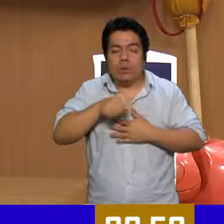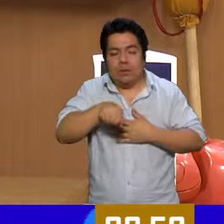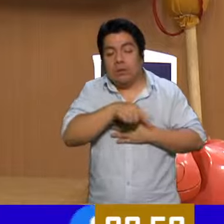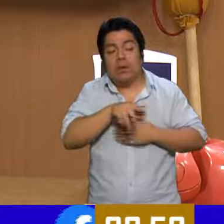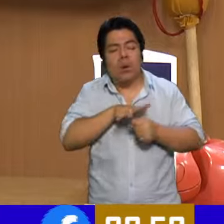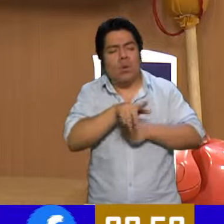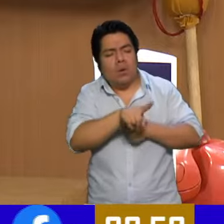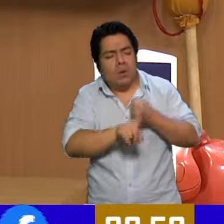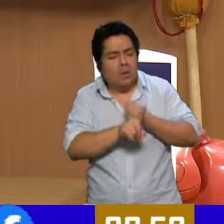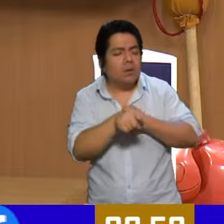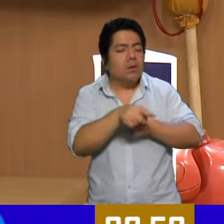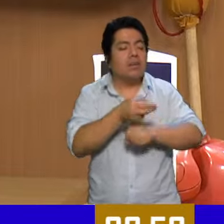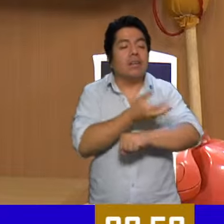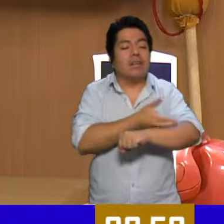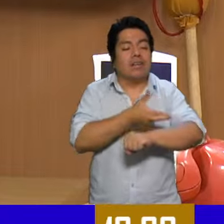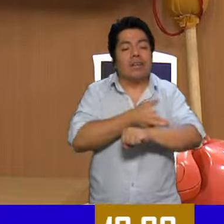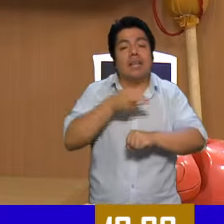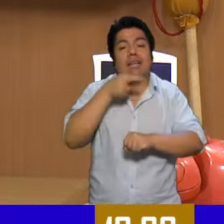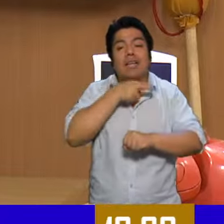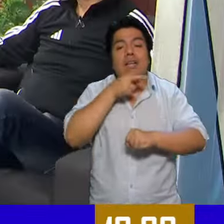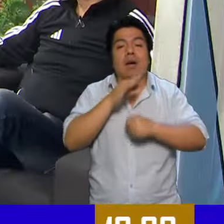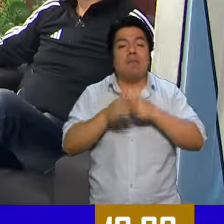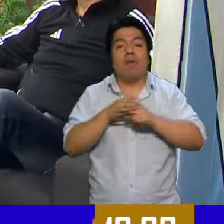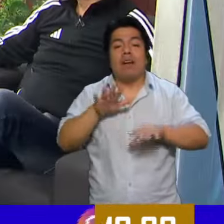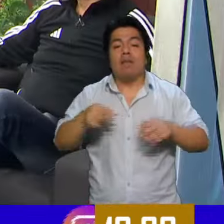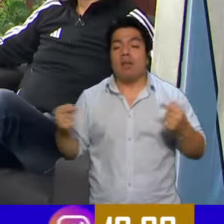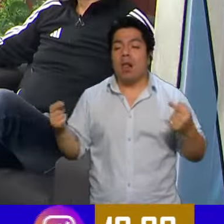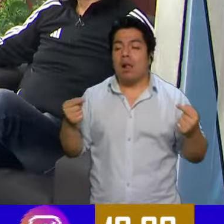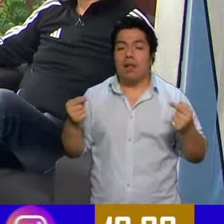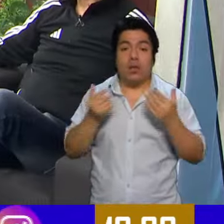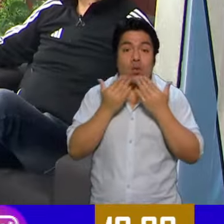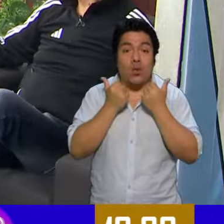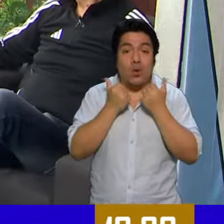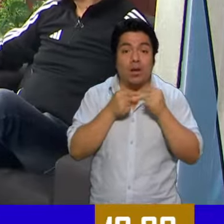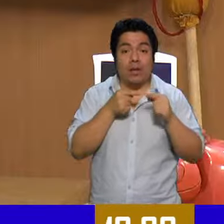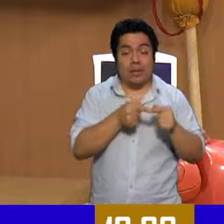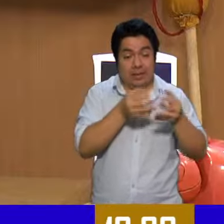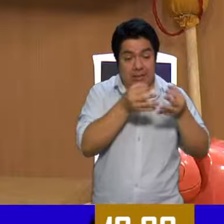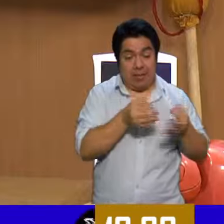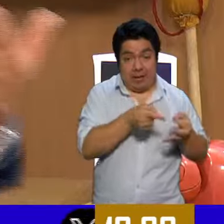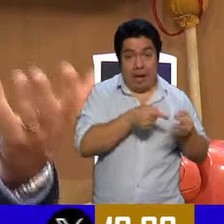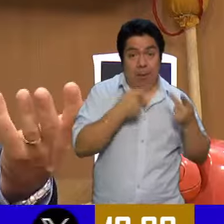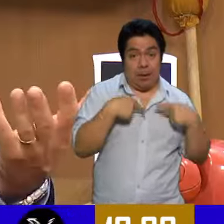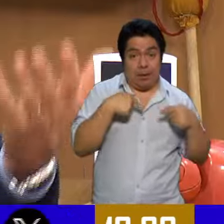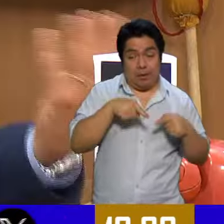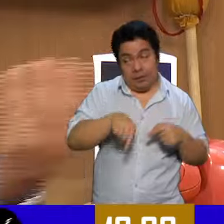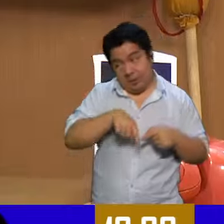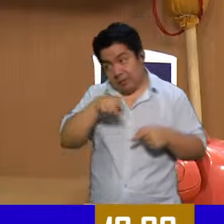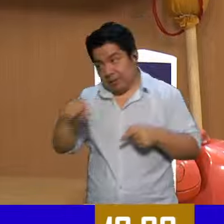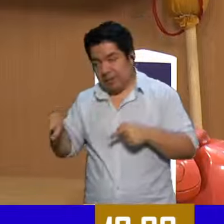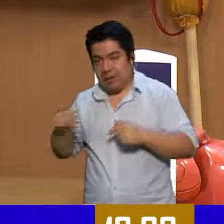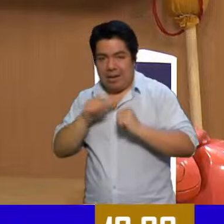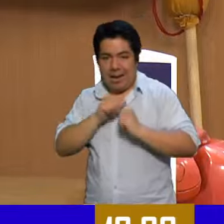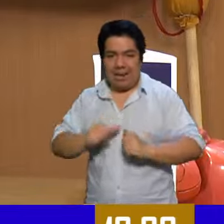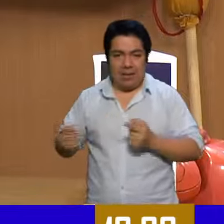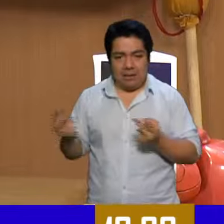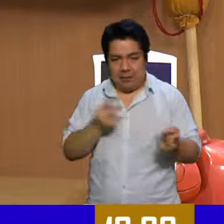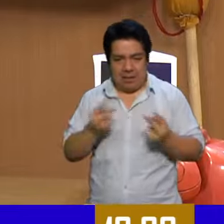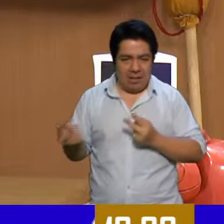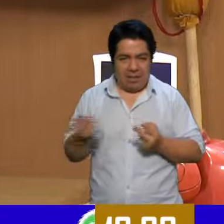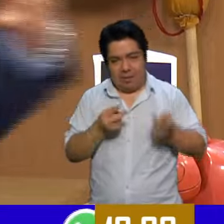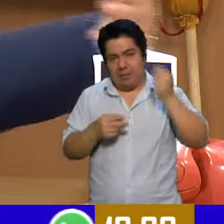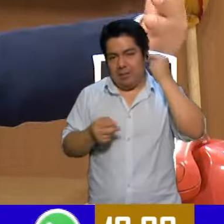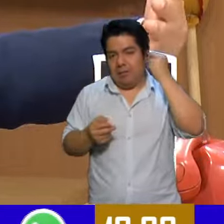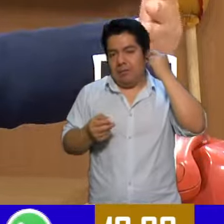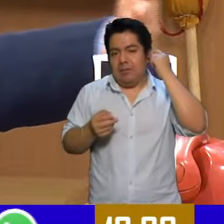del contribuyente. Y muchas veces es porque no hay diálogo entre el fisco y el contribuyente, o el contribuyente entre el fisco. Y lo que